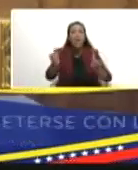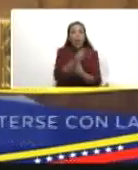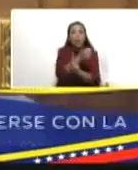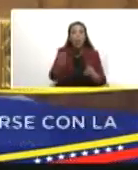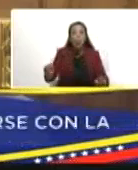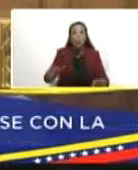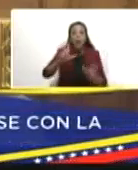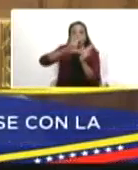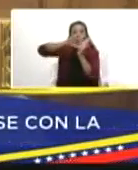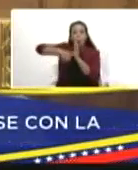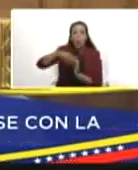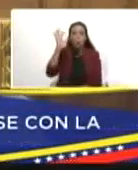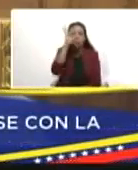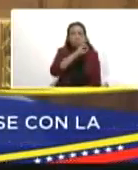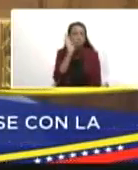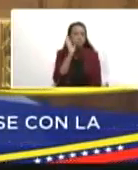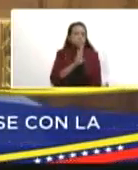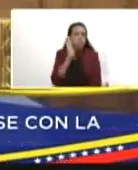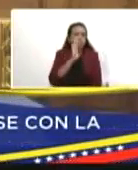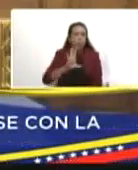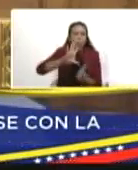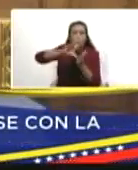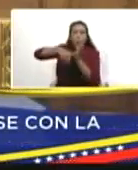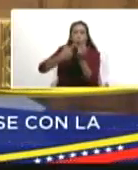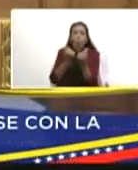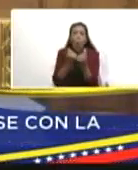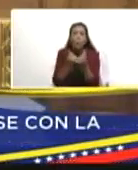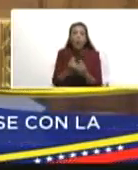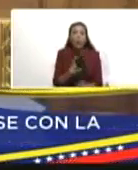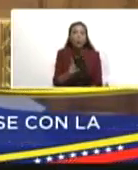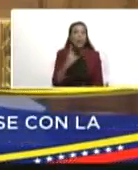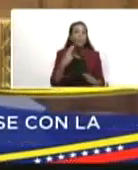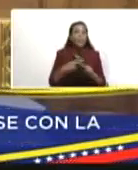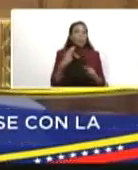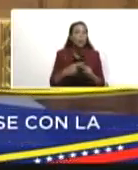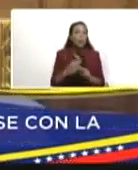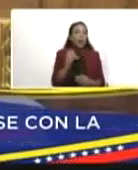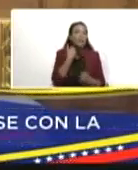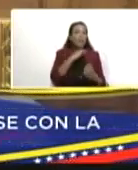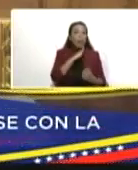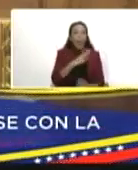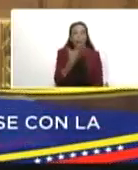la corrupción una vieja y peligrosa